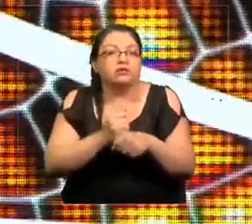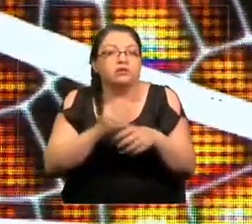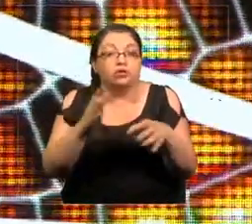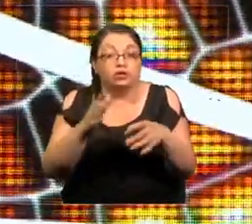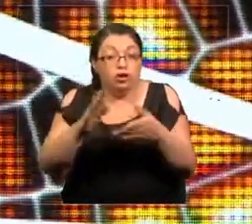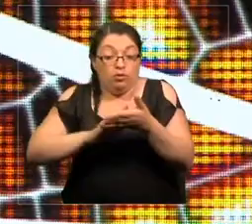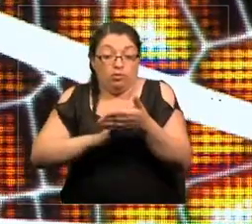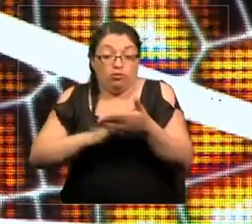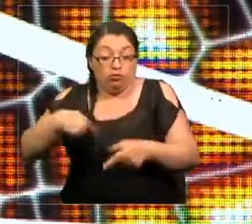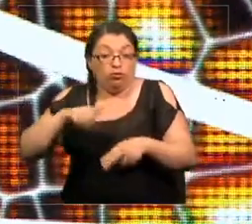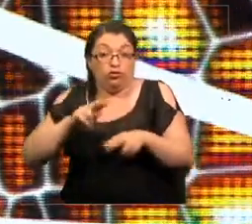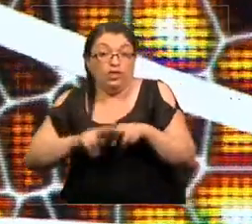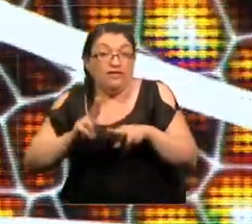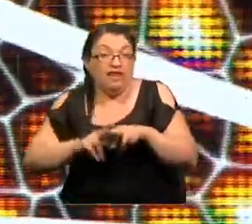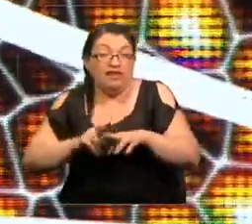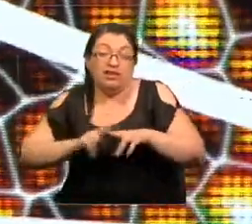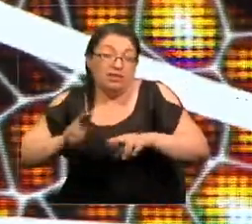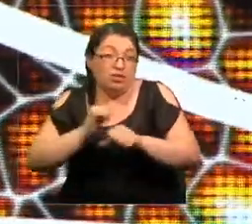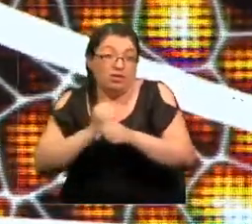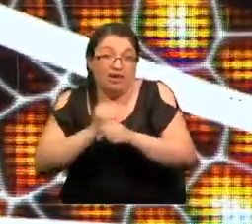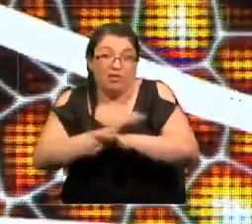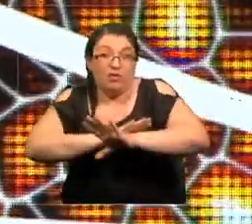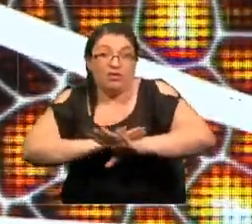si no trabajamos para